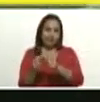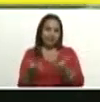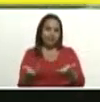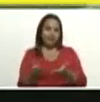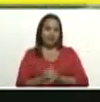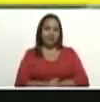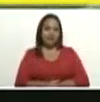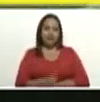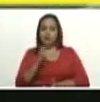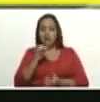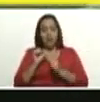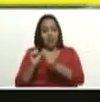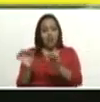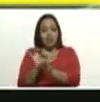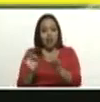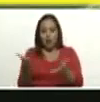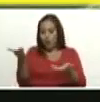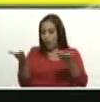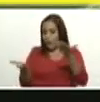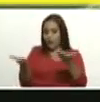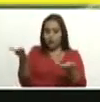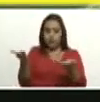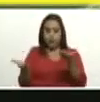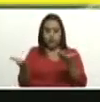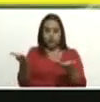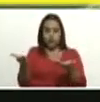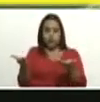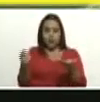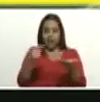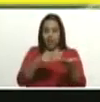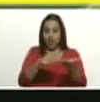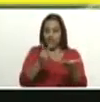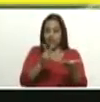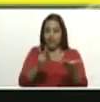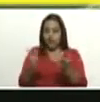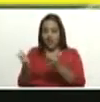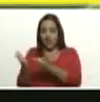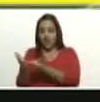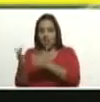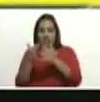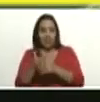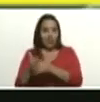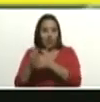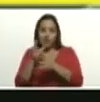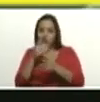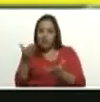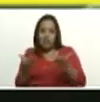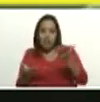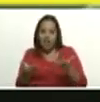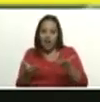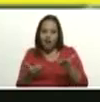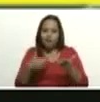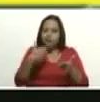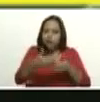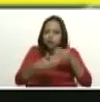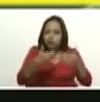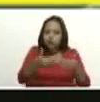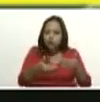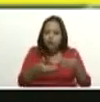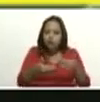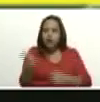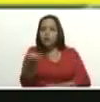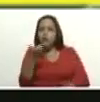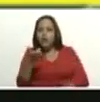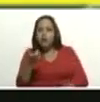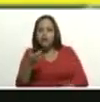no aguantaría una comparación con Venezuela. No la aguantaría. Pelo a pelo. Donde nos busquen,